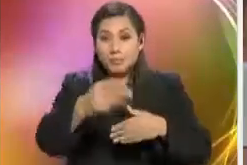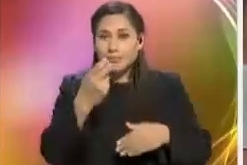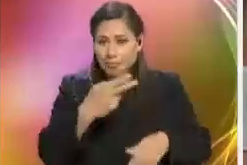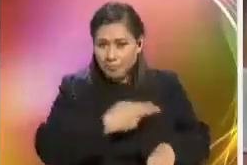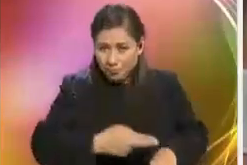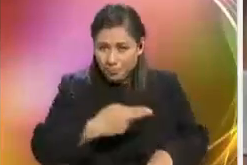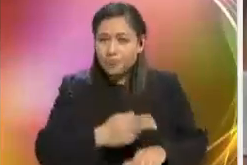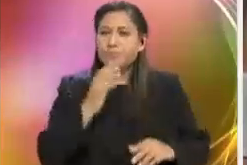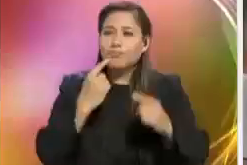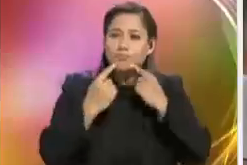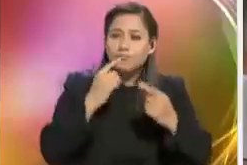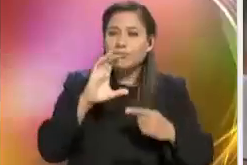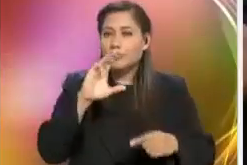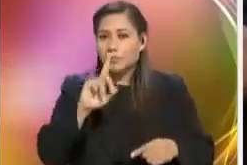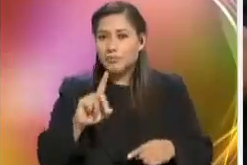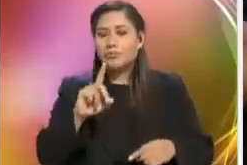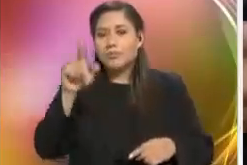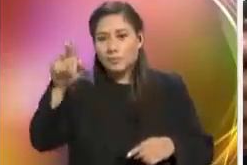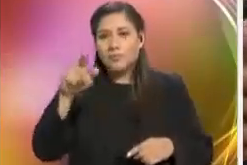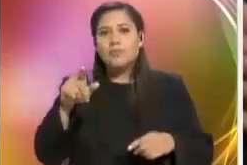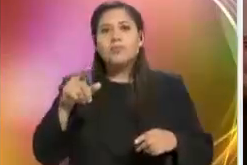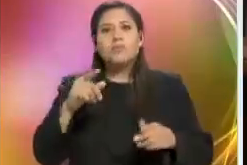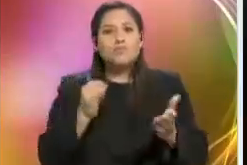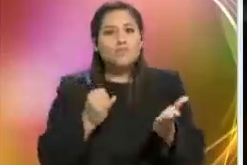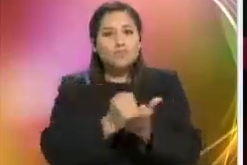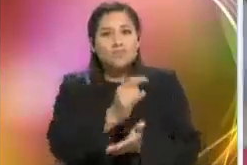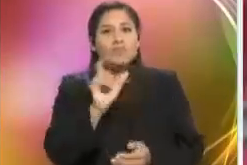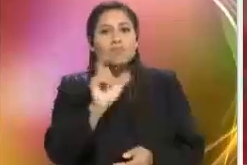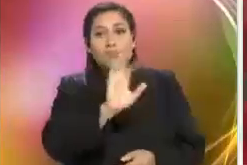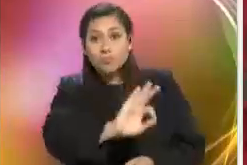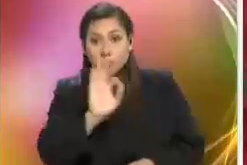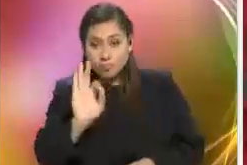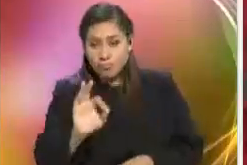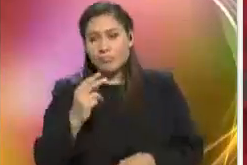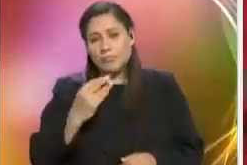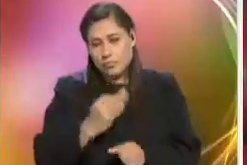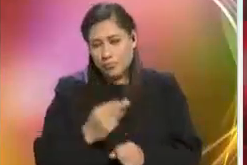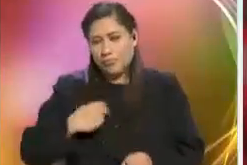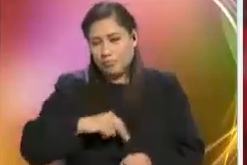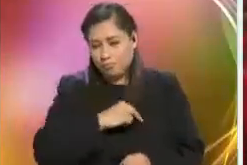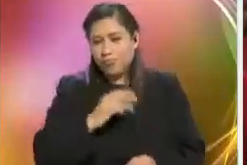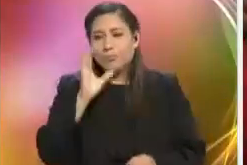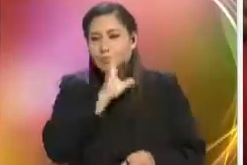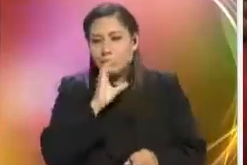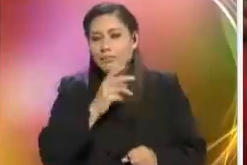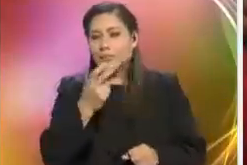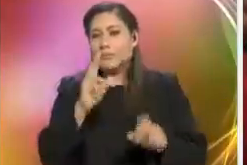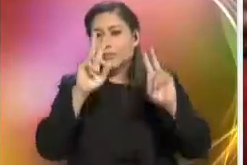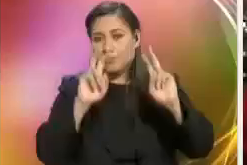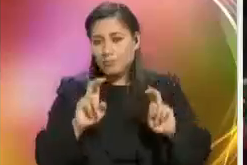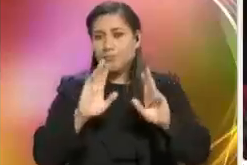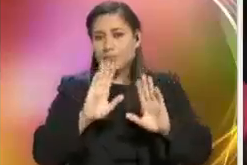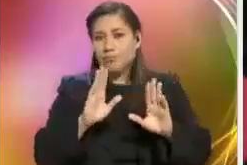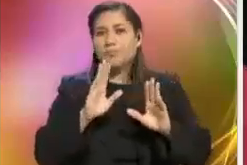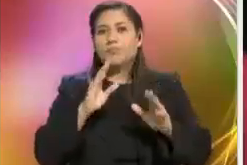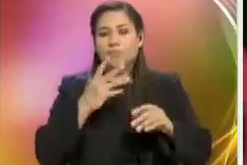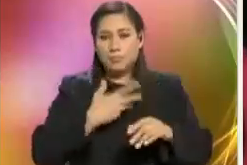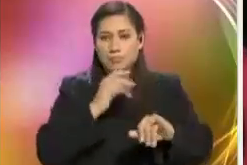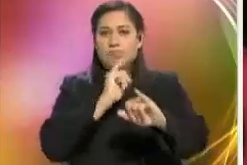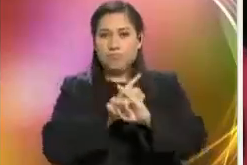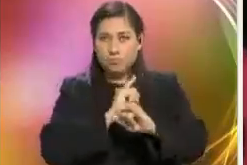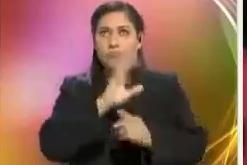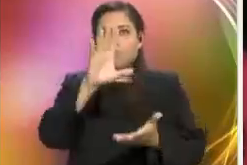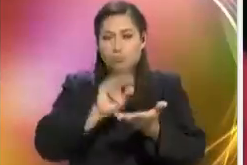estamos con la disquera Lizos Music, que son los que van a definir los tiempos. Ahorita estamos calentando con este sencillo Sí. que ya está en todas las